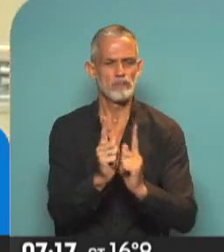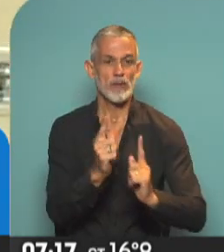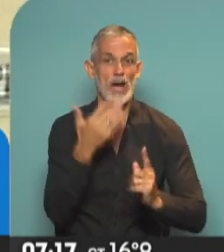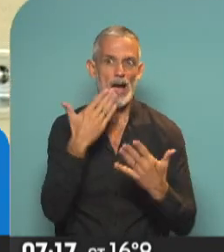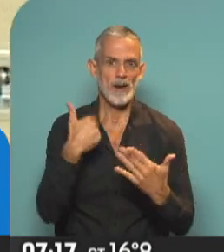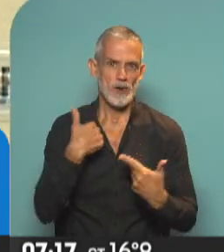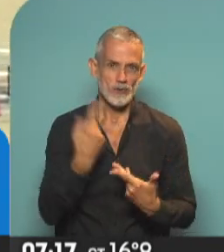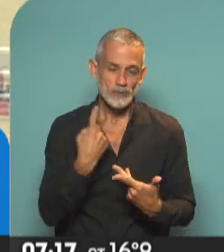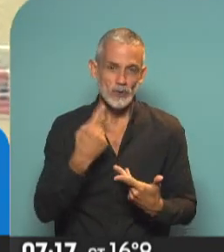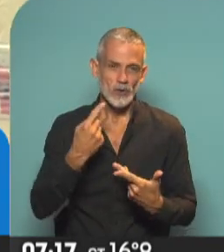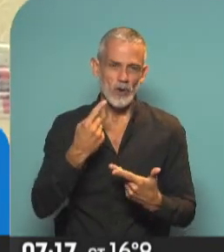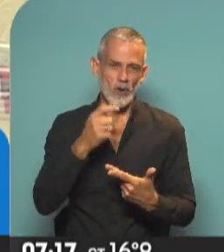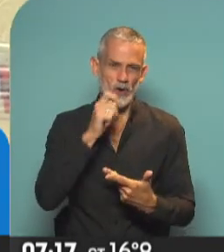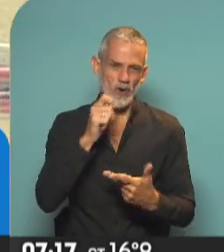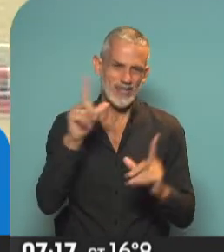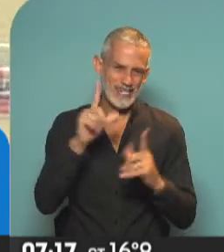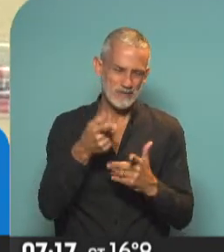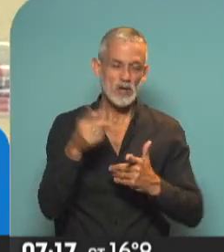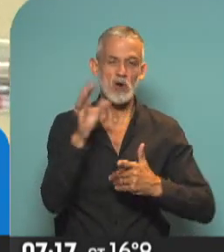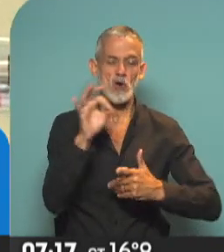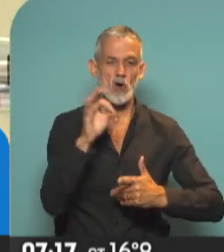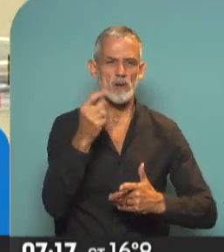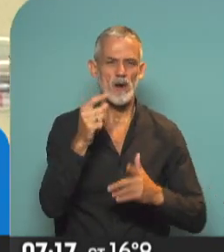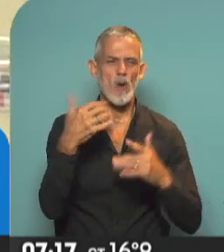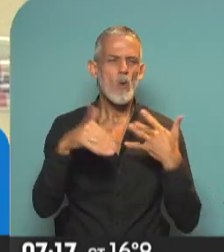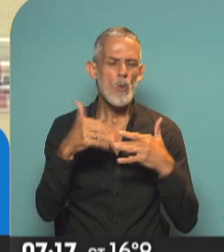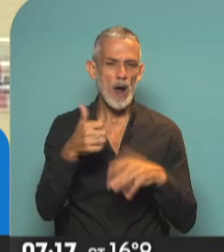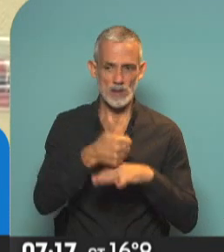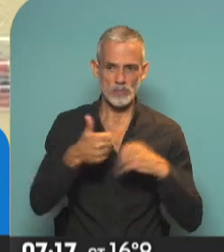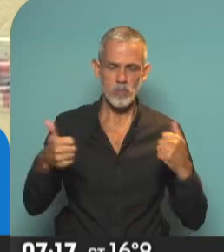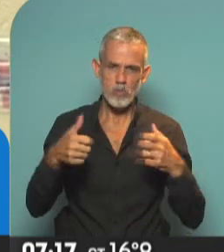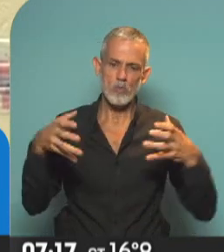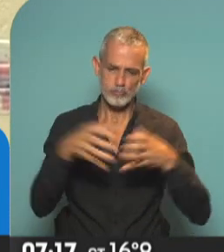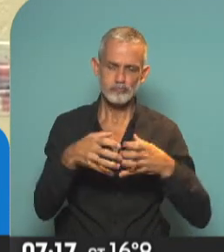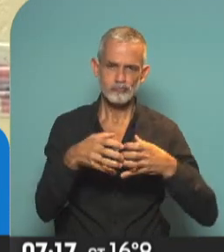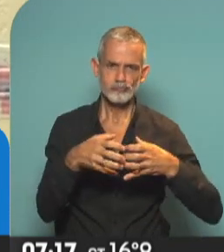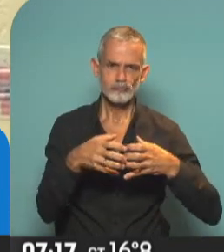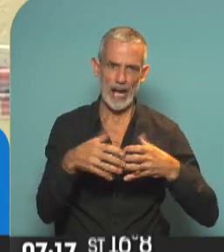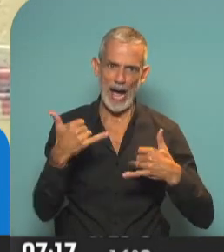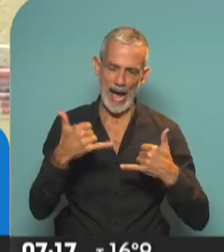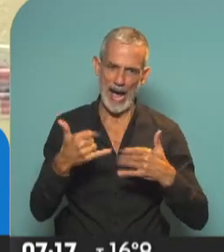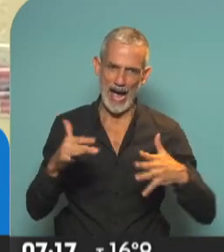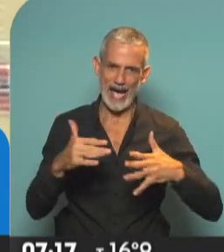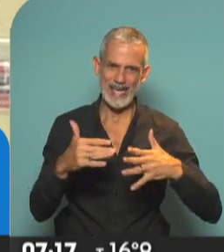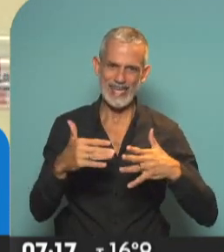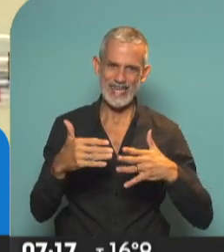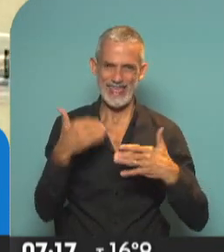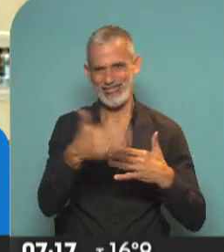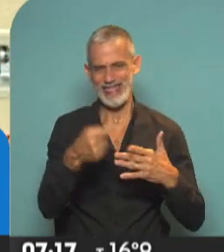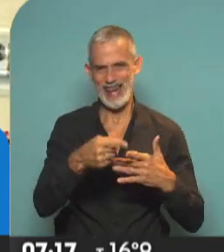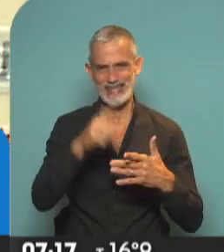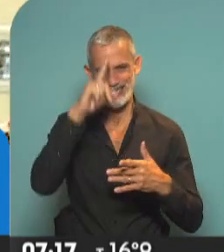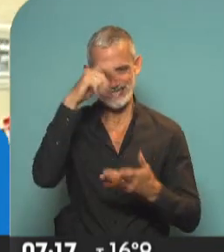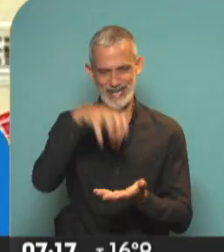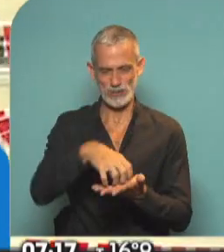con nosotros, con los medios. Recordá y tener en cuenta por supuesto que la guardia de prensa es absoluta y total frente al sanatorio Otamendi. A la